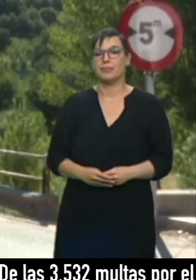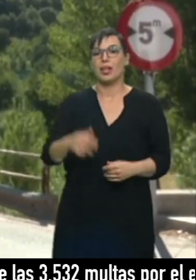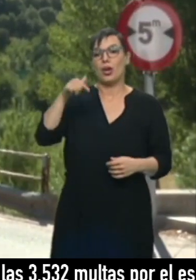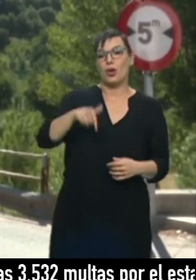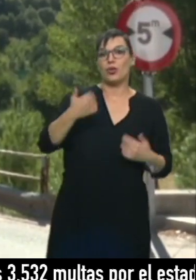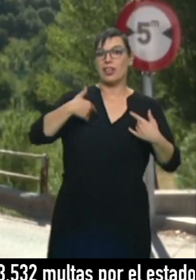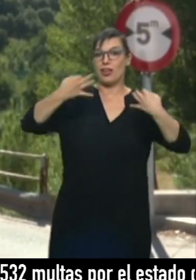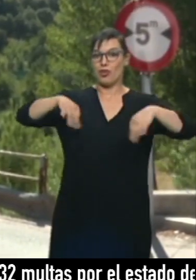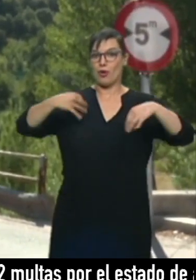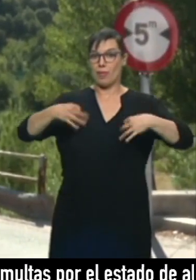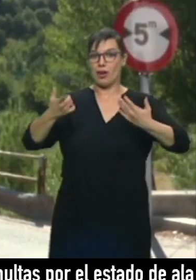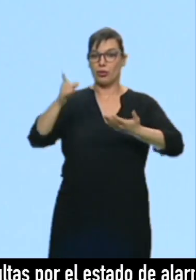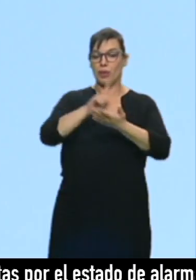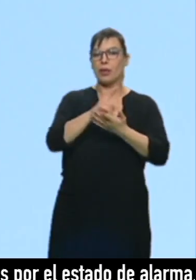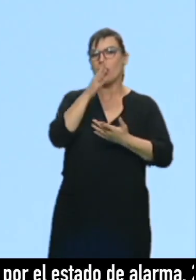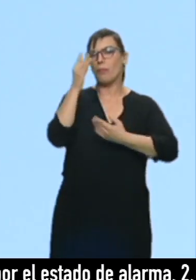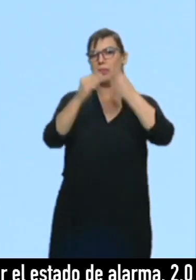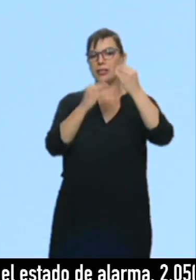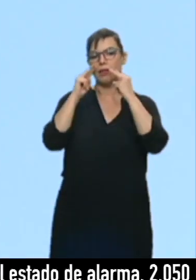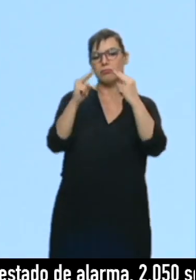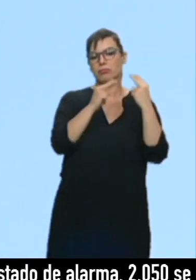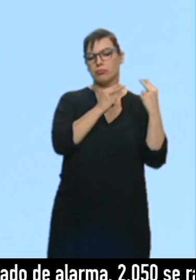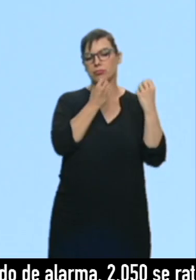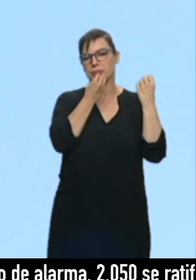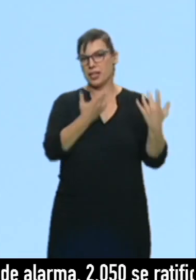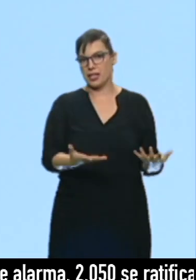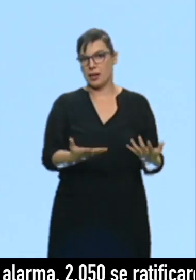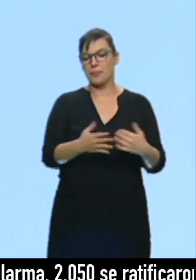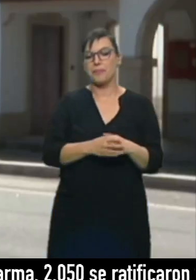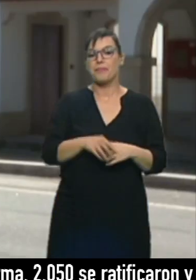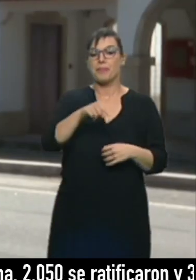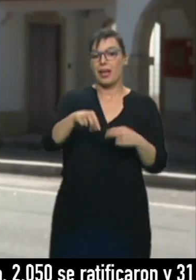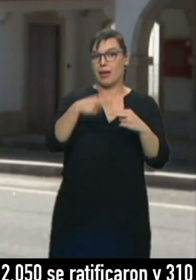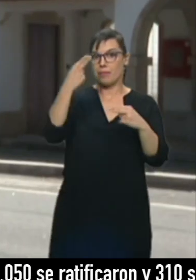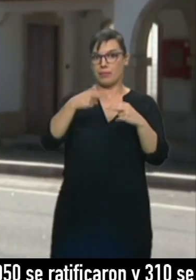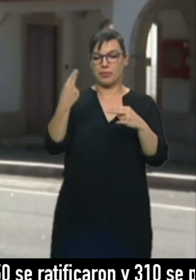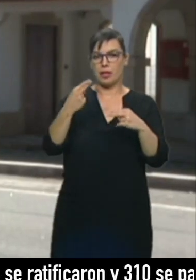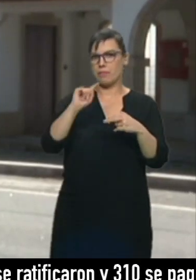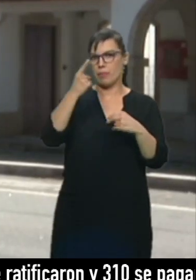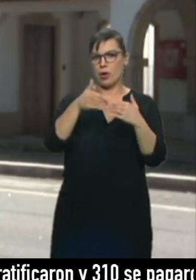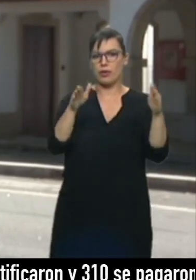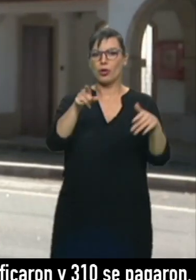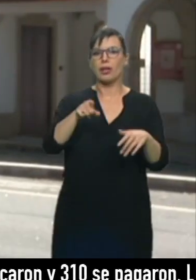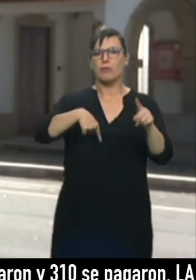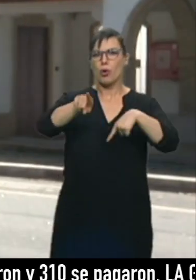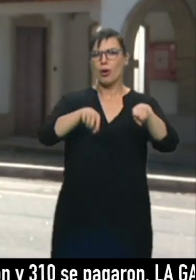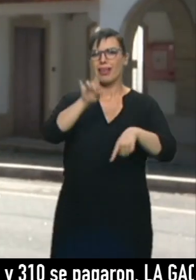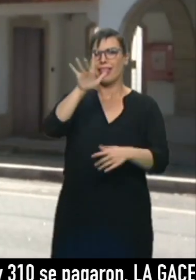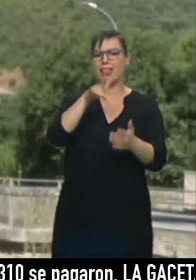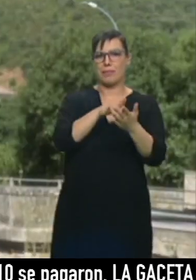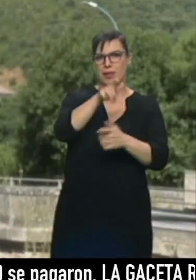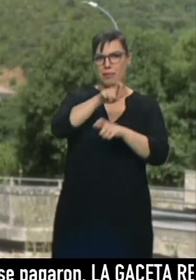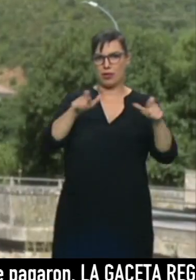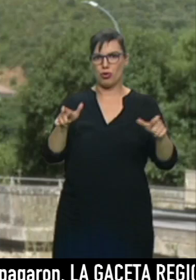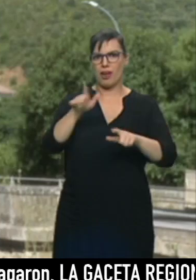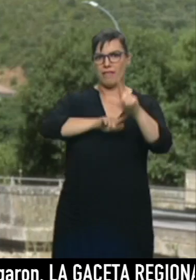normalidad, es momento de hacer balance en la frontera. En este paso, el primero que se habilitó, se han controlado 15.000 vehículos y casi 30.000 viajeros.